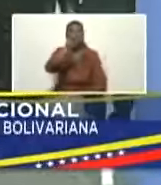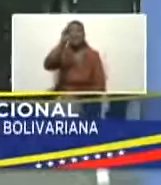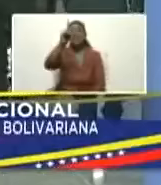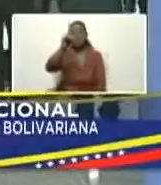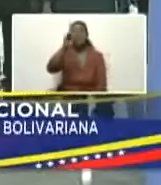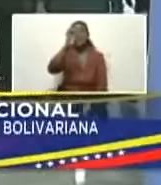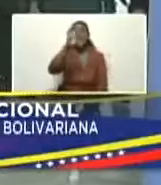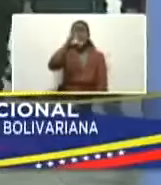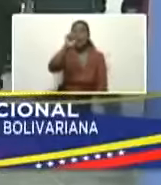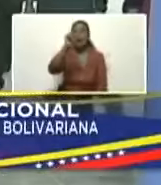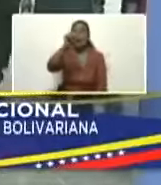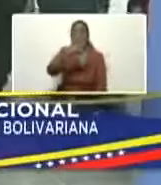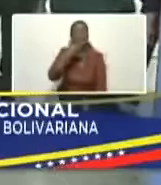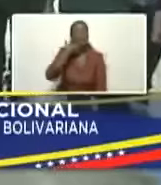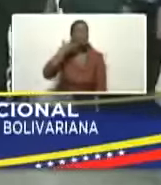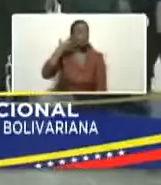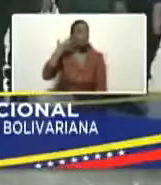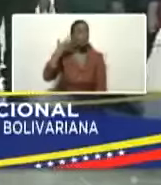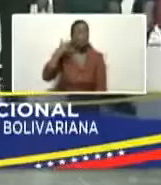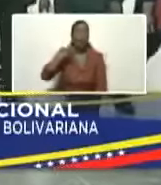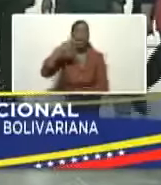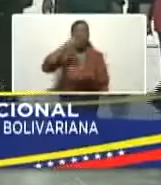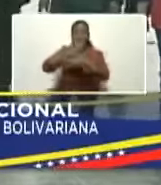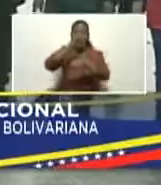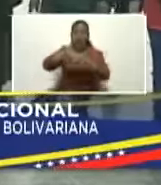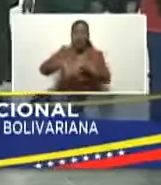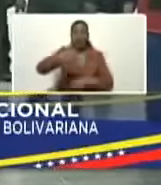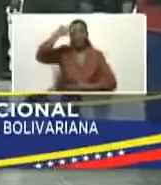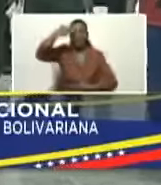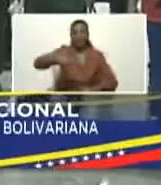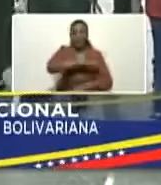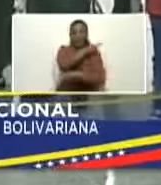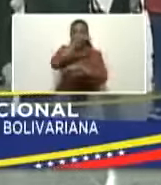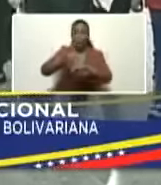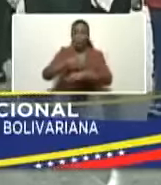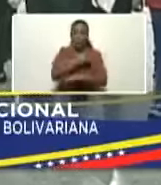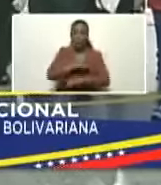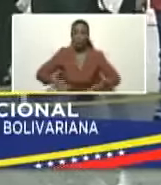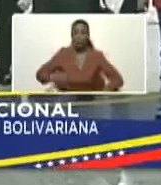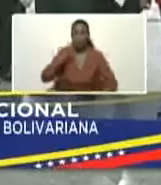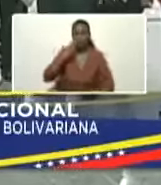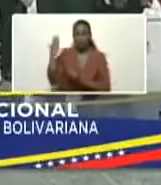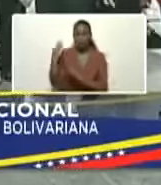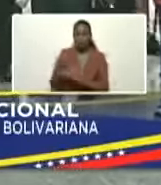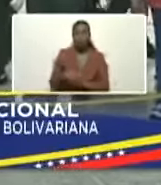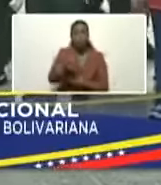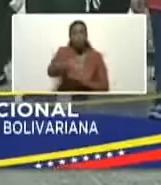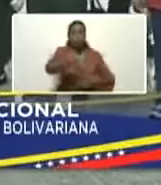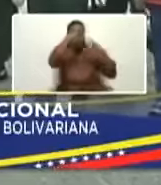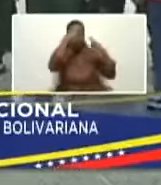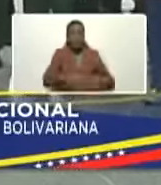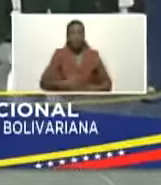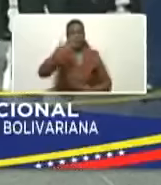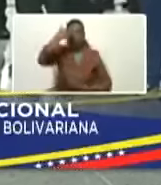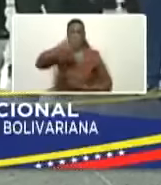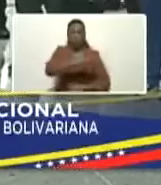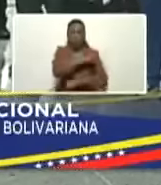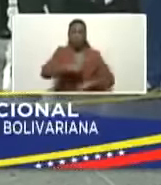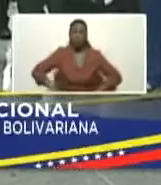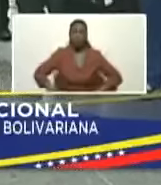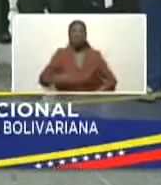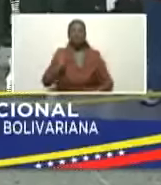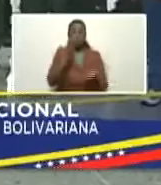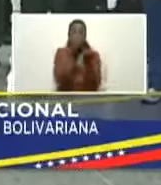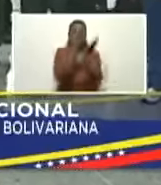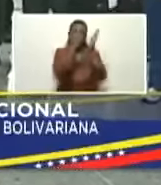Mira, y... Orgullosísima de pertenecer a la Fuerza Armada y a esta universidad. ¿Tú eres oficial o eres...? No, yo soy civil.